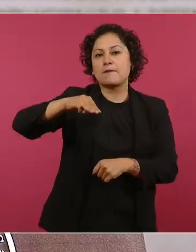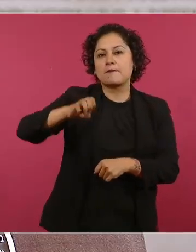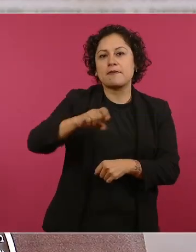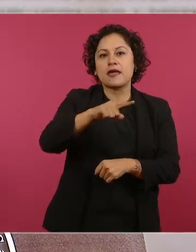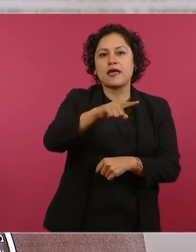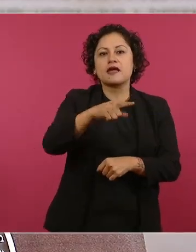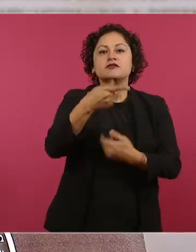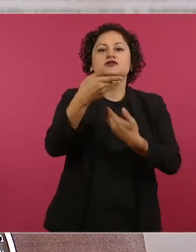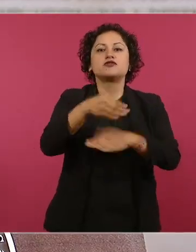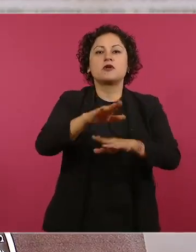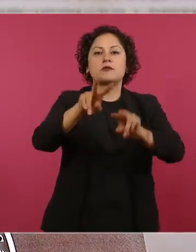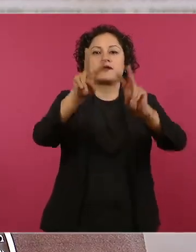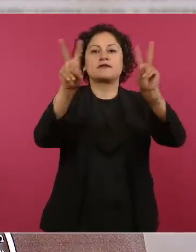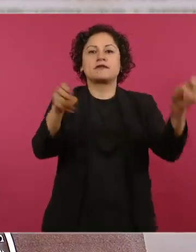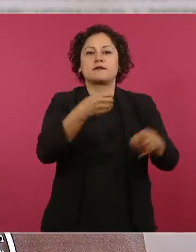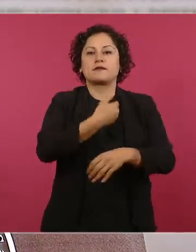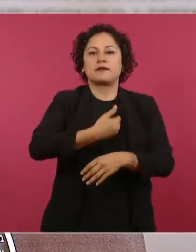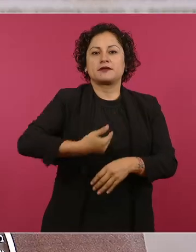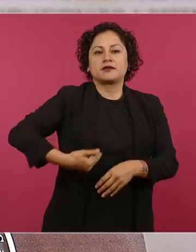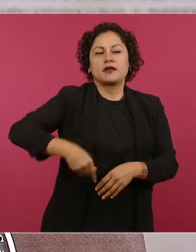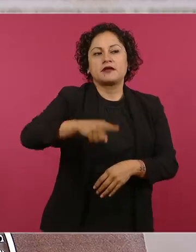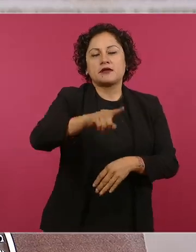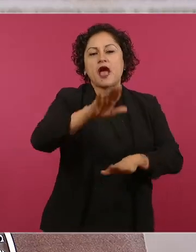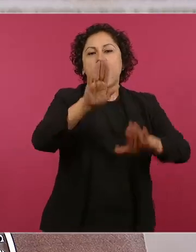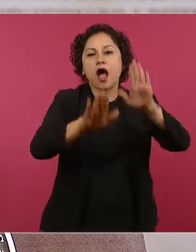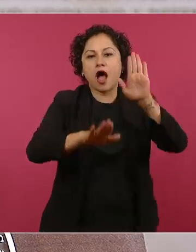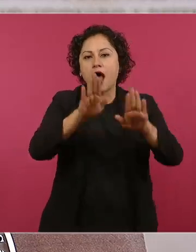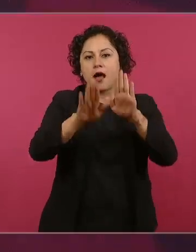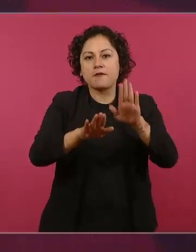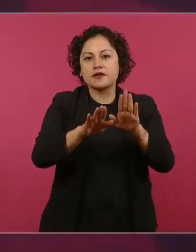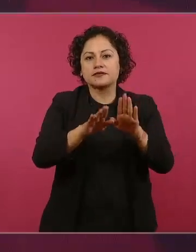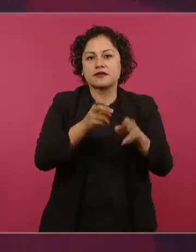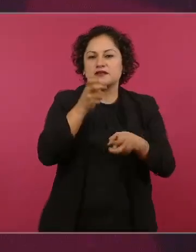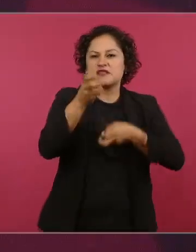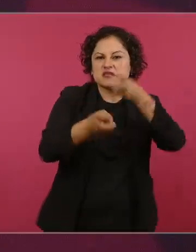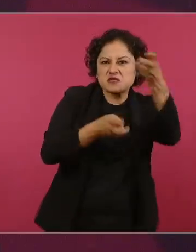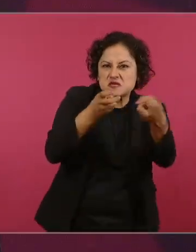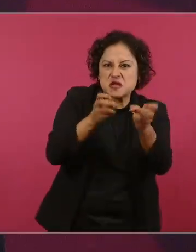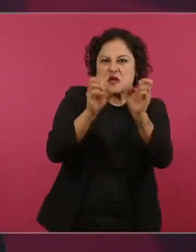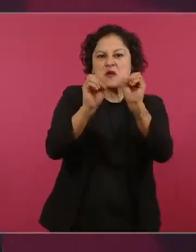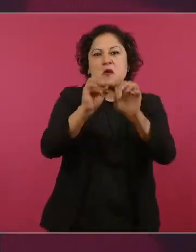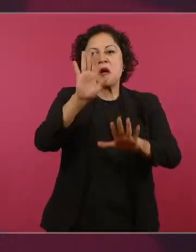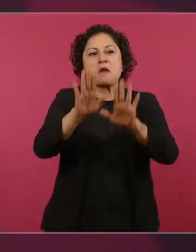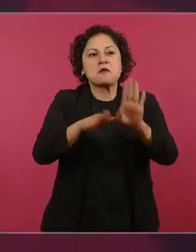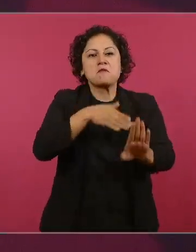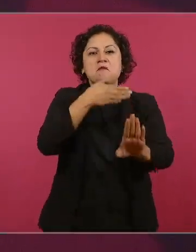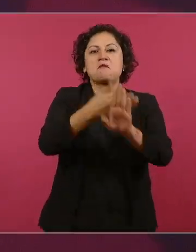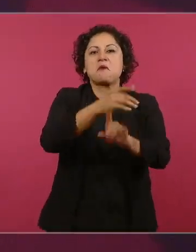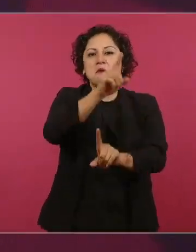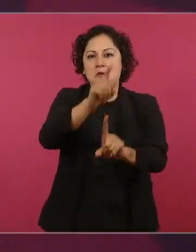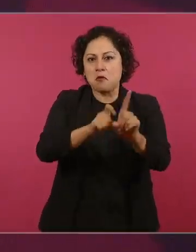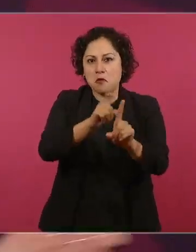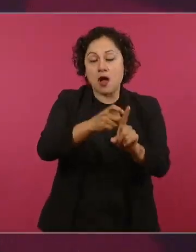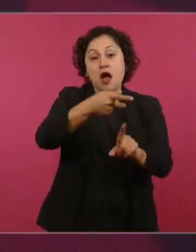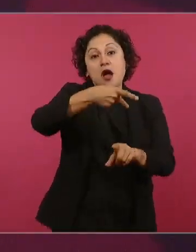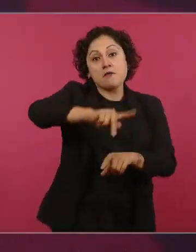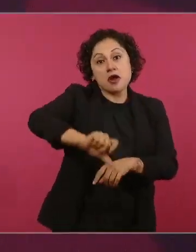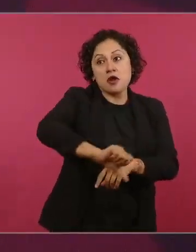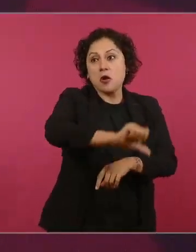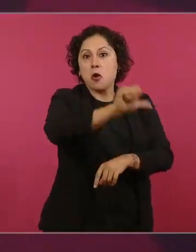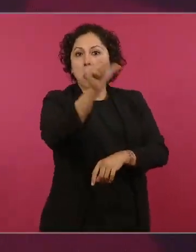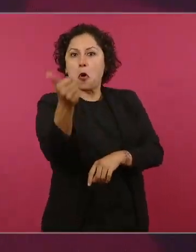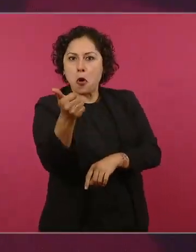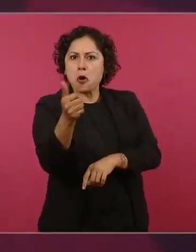burla. Pero también hay memes que valoran positivamente la figura del presidente, que defienden